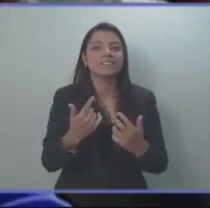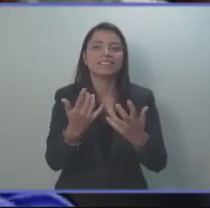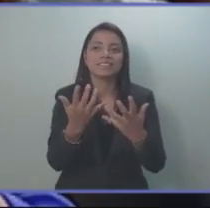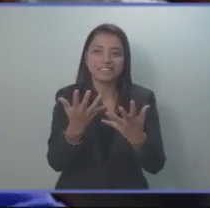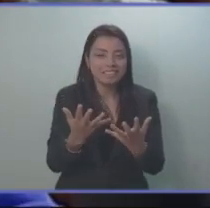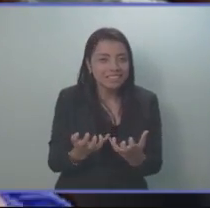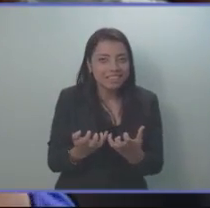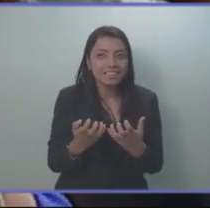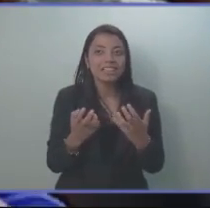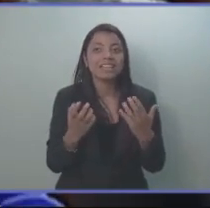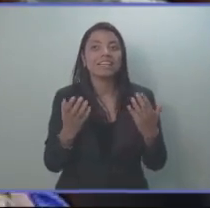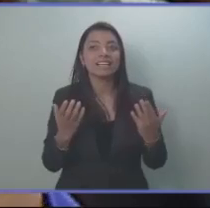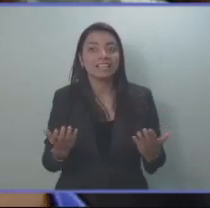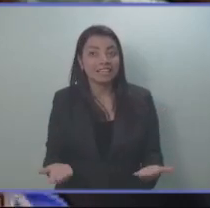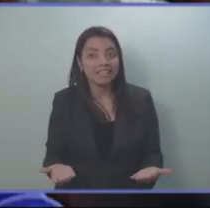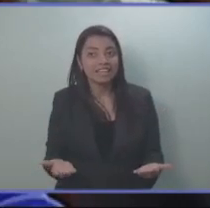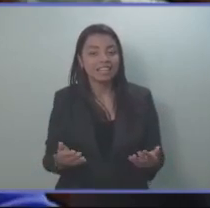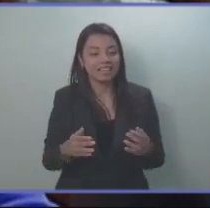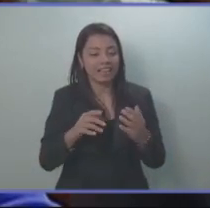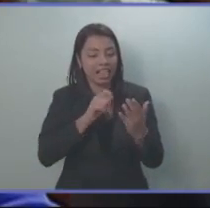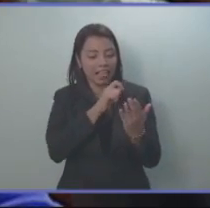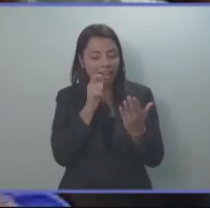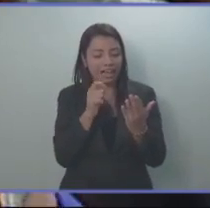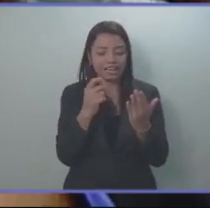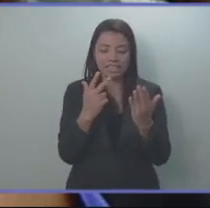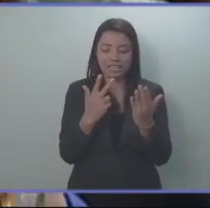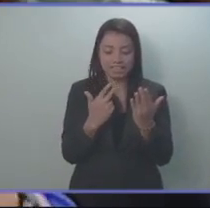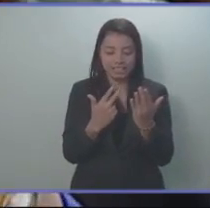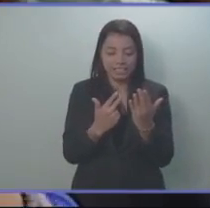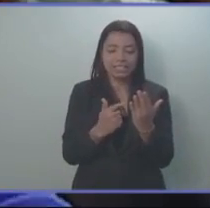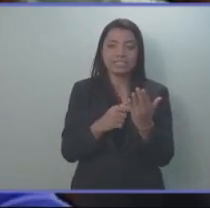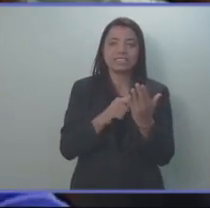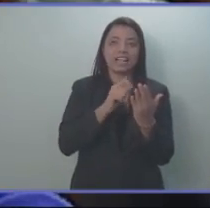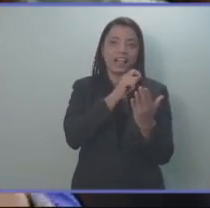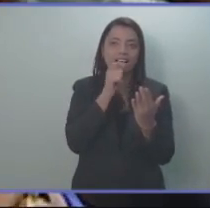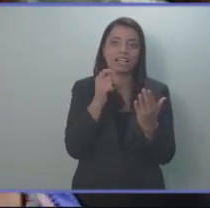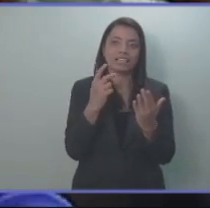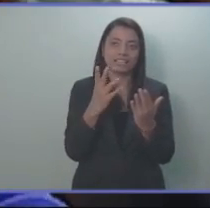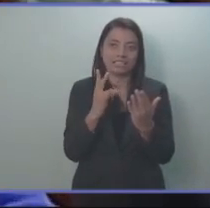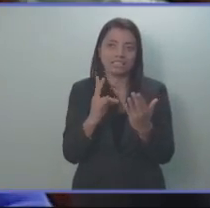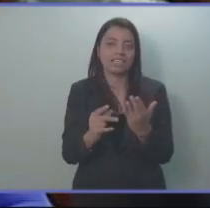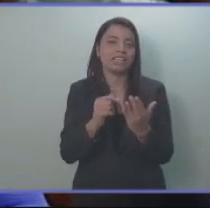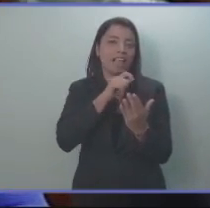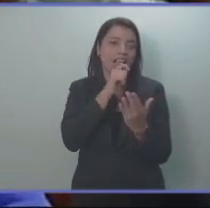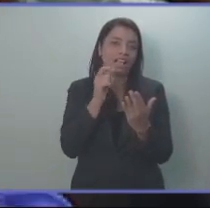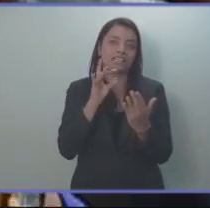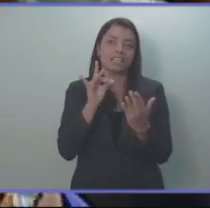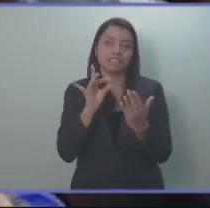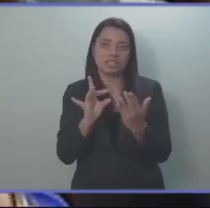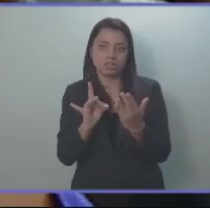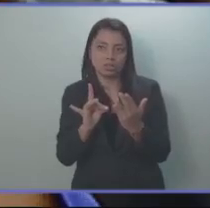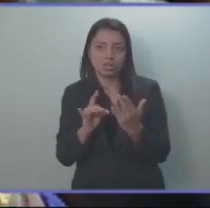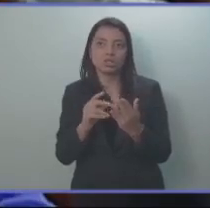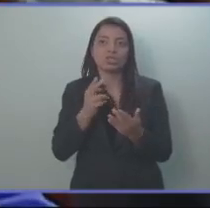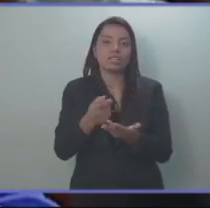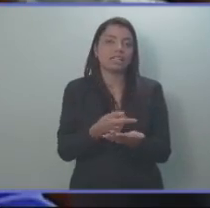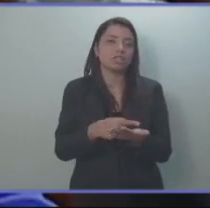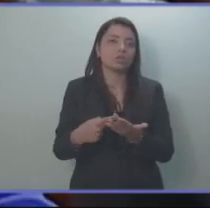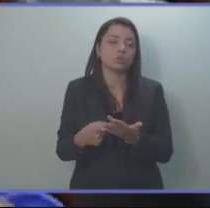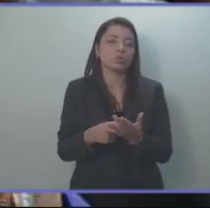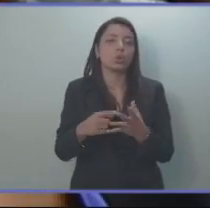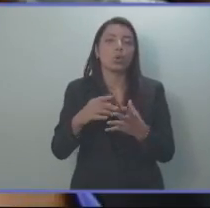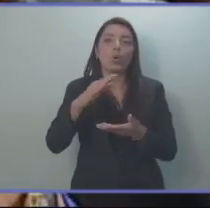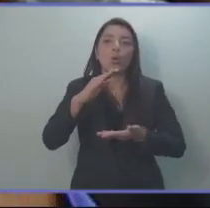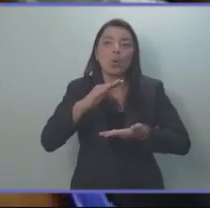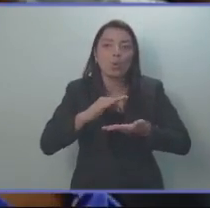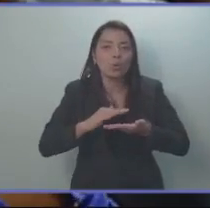que la pieza 13, la pieza 17, la pieza 18 se discutan juntas.